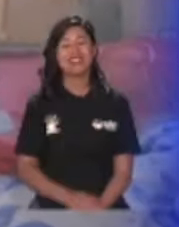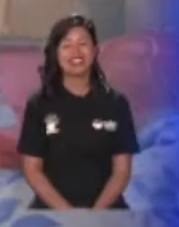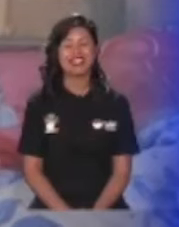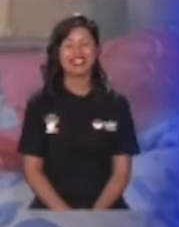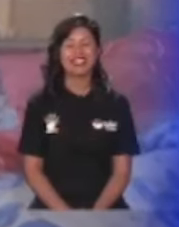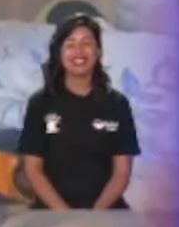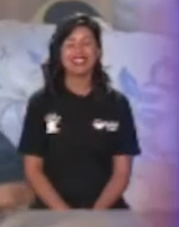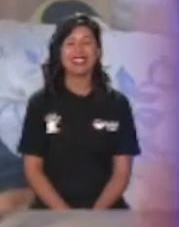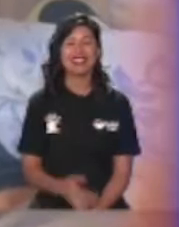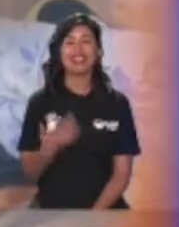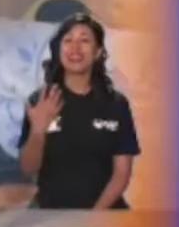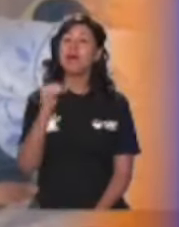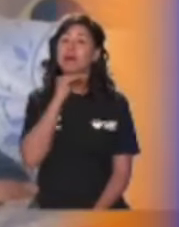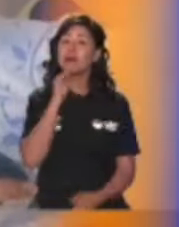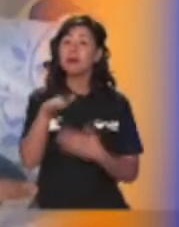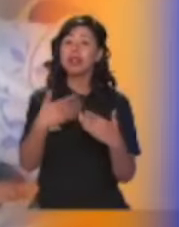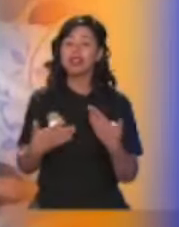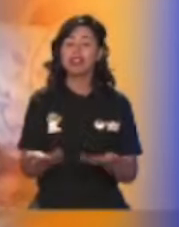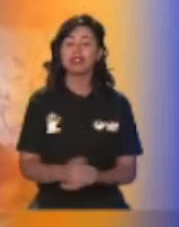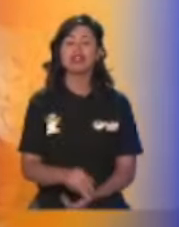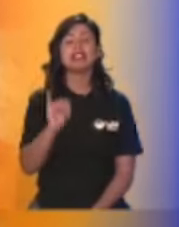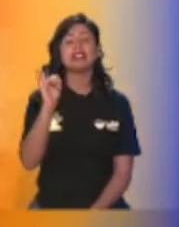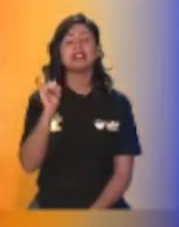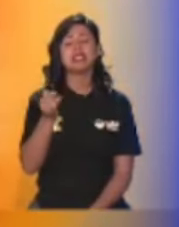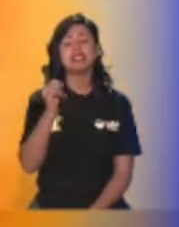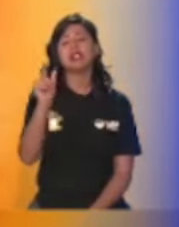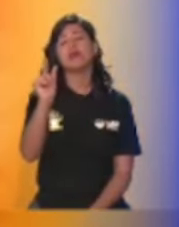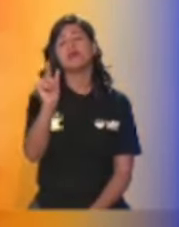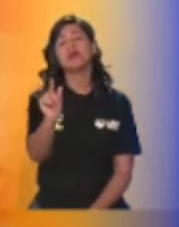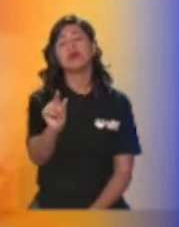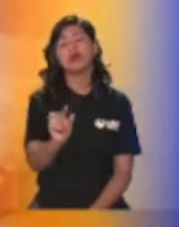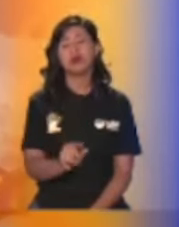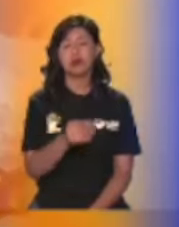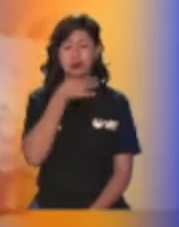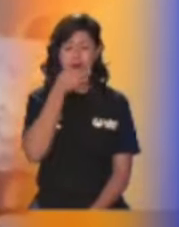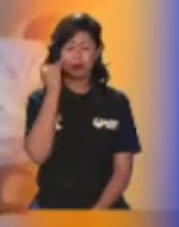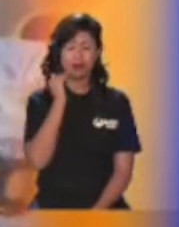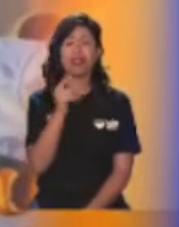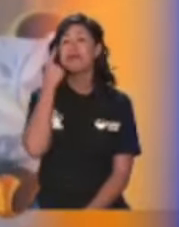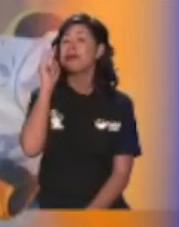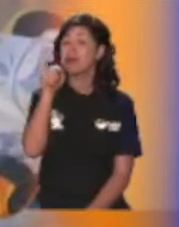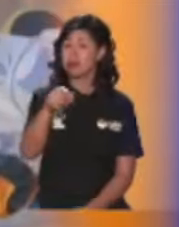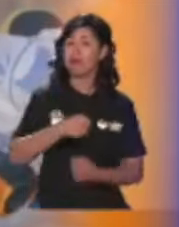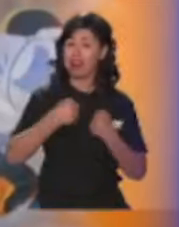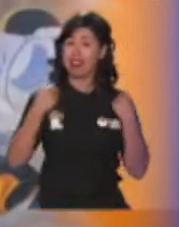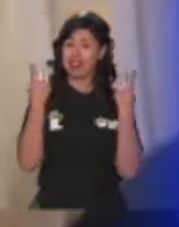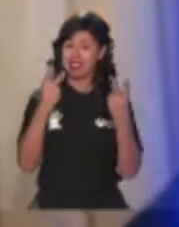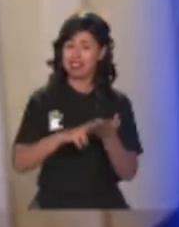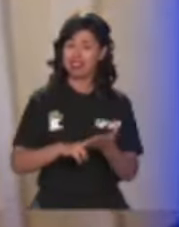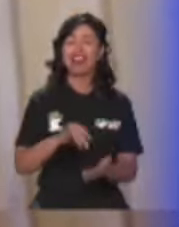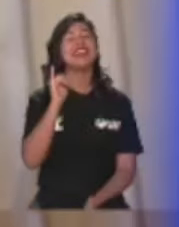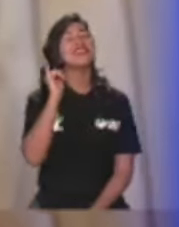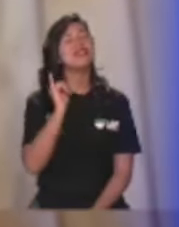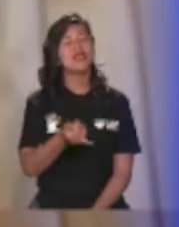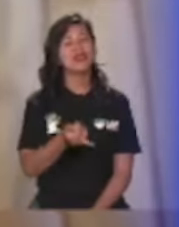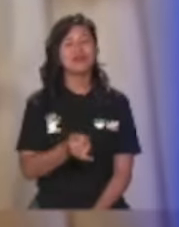se aprende? ¿Te duele el pelo? Sí, un poquito. Pero tú eres valiente, ¿no es cierto? Sí. Aprende,